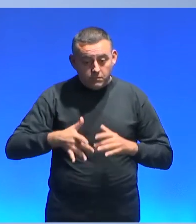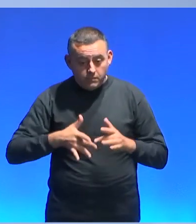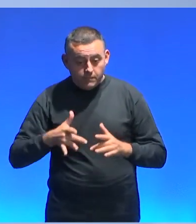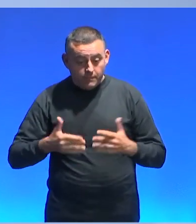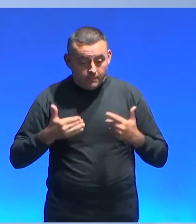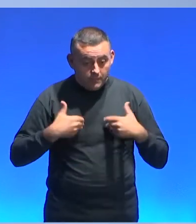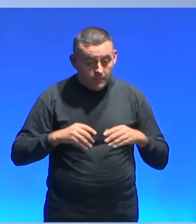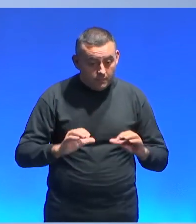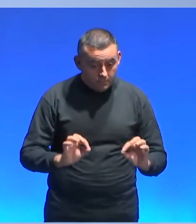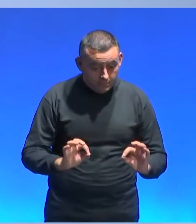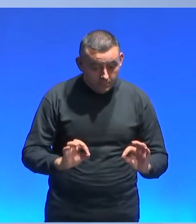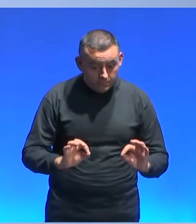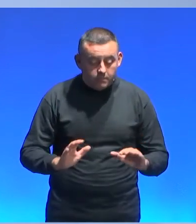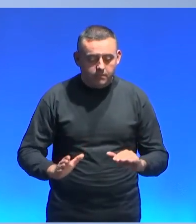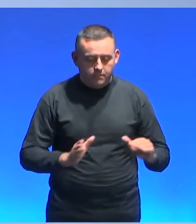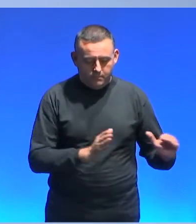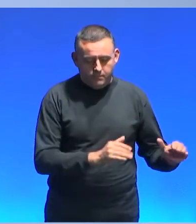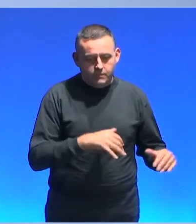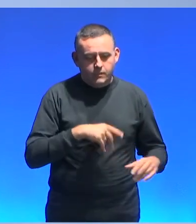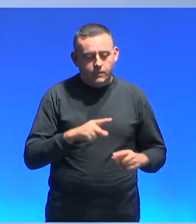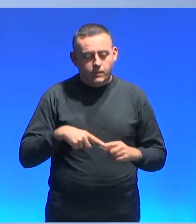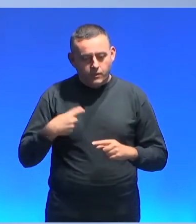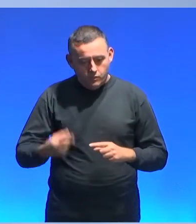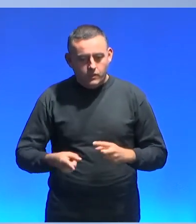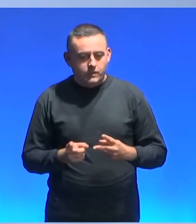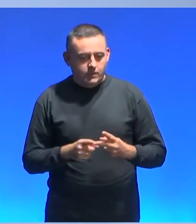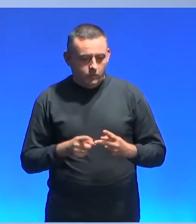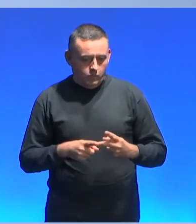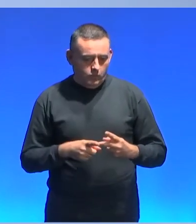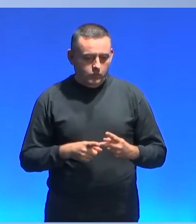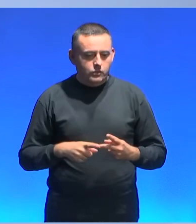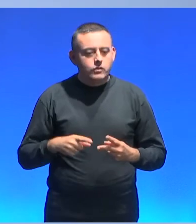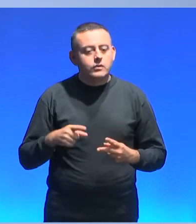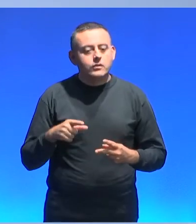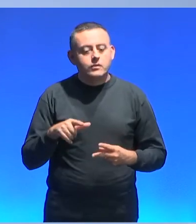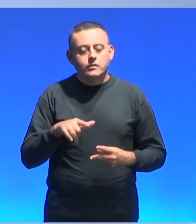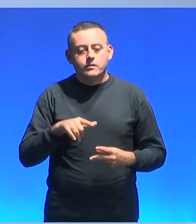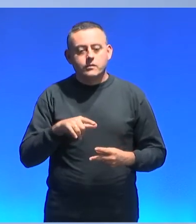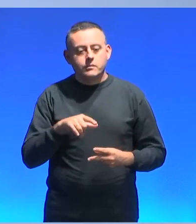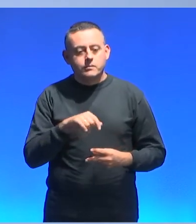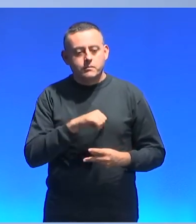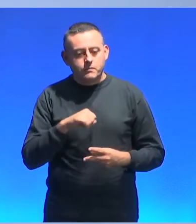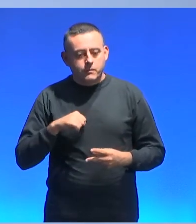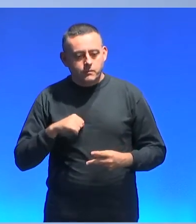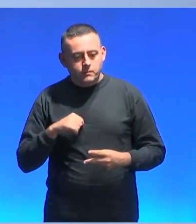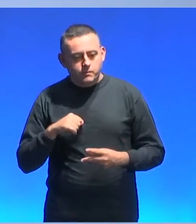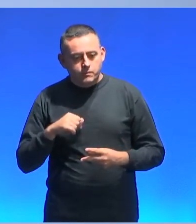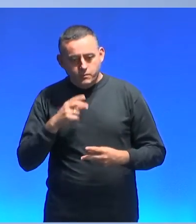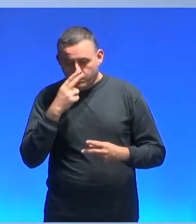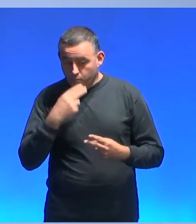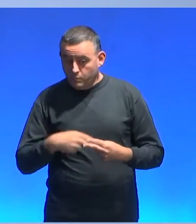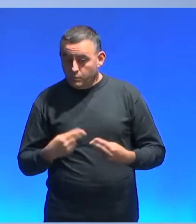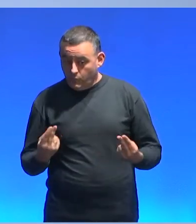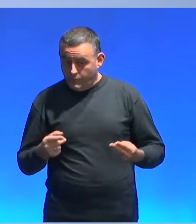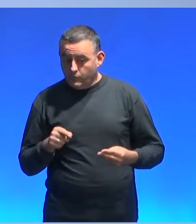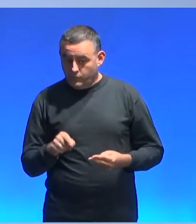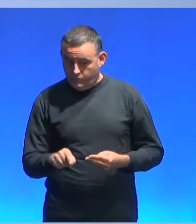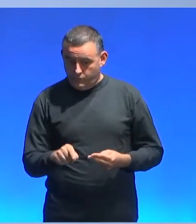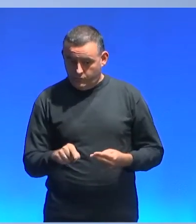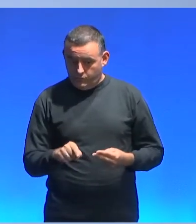públicos. Y solo en tercero, los de los medios privados. Si falta espacio, si